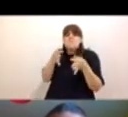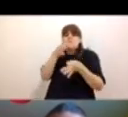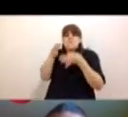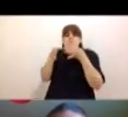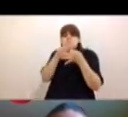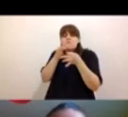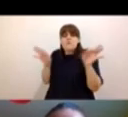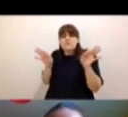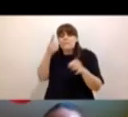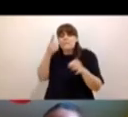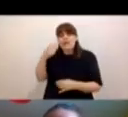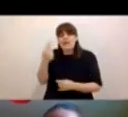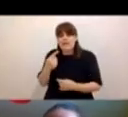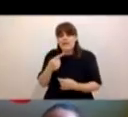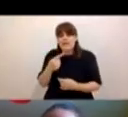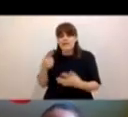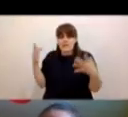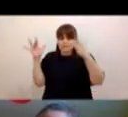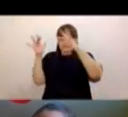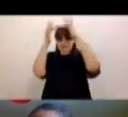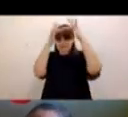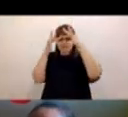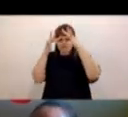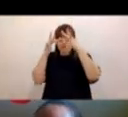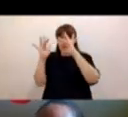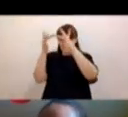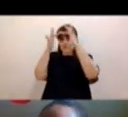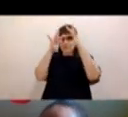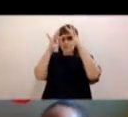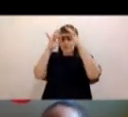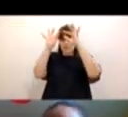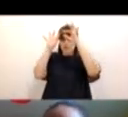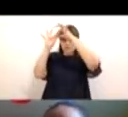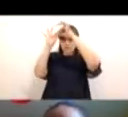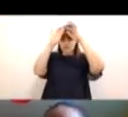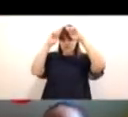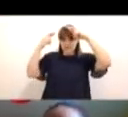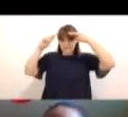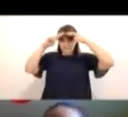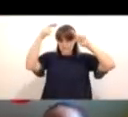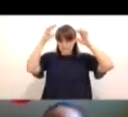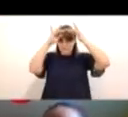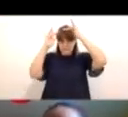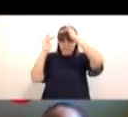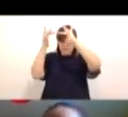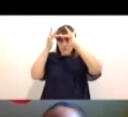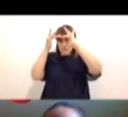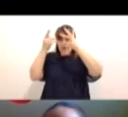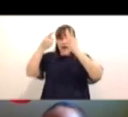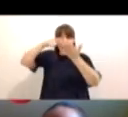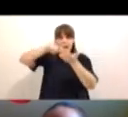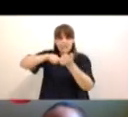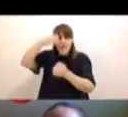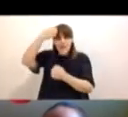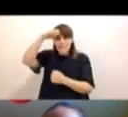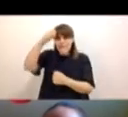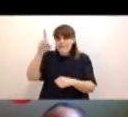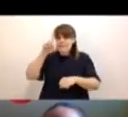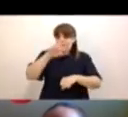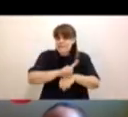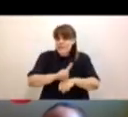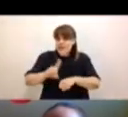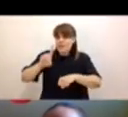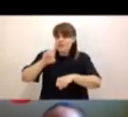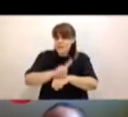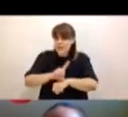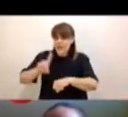circuitos que a vez forman redes pues estos circuitos están asociados absolutamente todas las cosas que vivimos y que hacemos todos los días